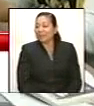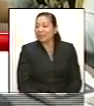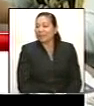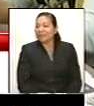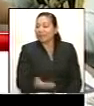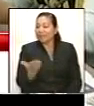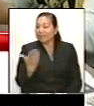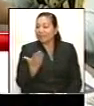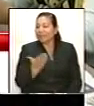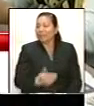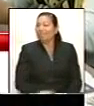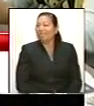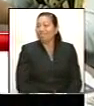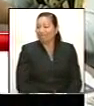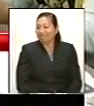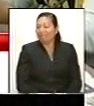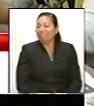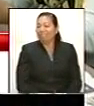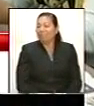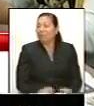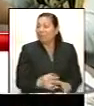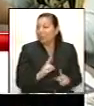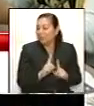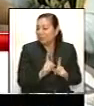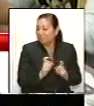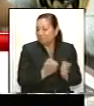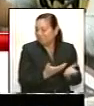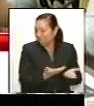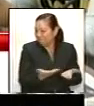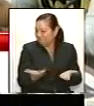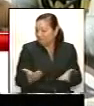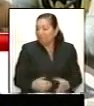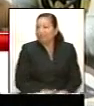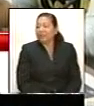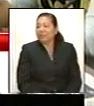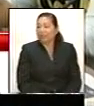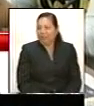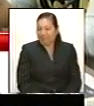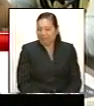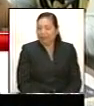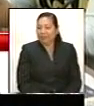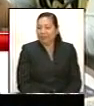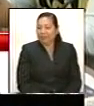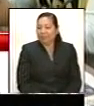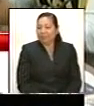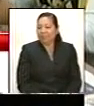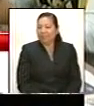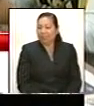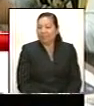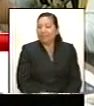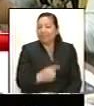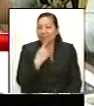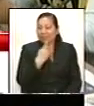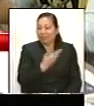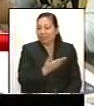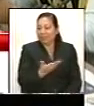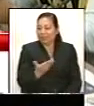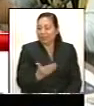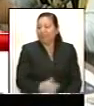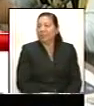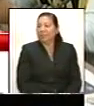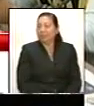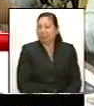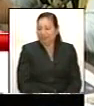aquí. Y cualquier coordinación que podamos realizar, contamos con su presencia en esta